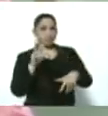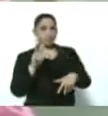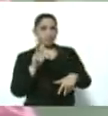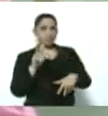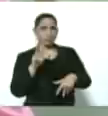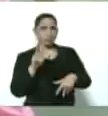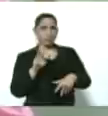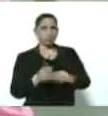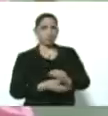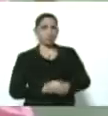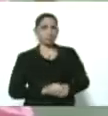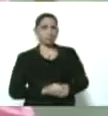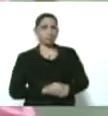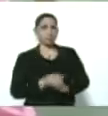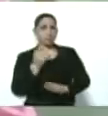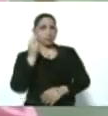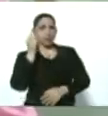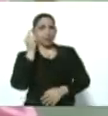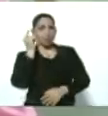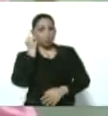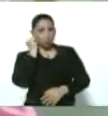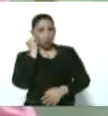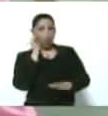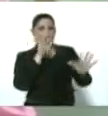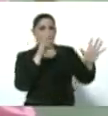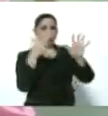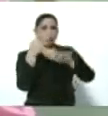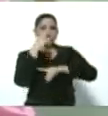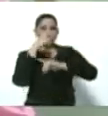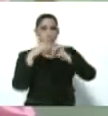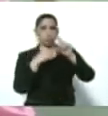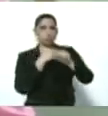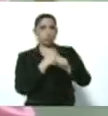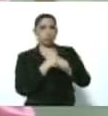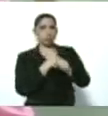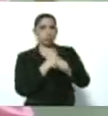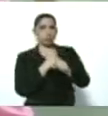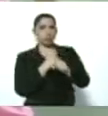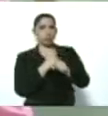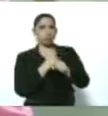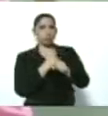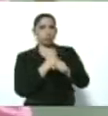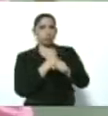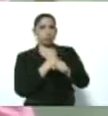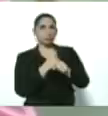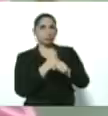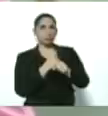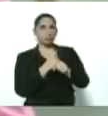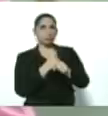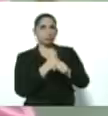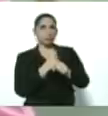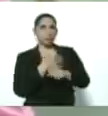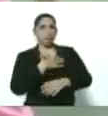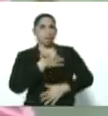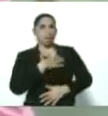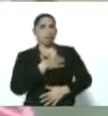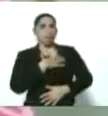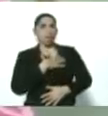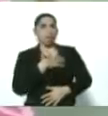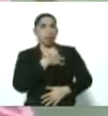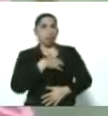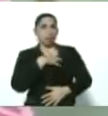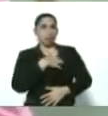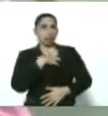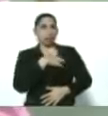una mujer de 18 años de edad. Una muchacha, pues. Una muchacha, sí. Es asmática. Ahí